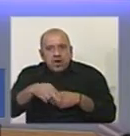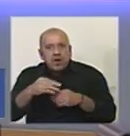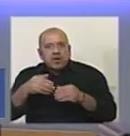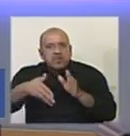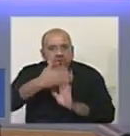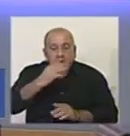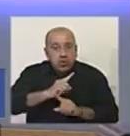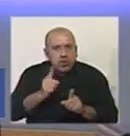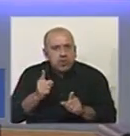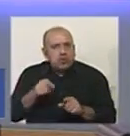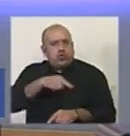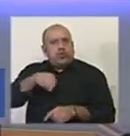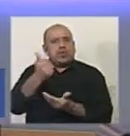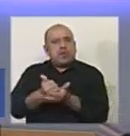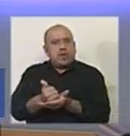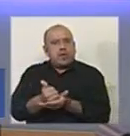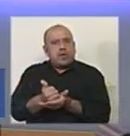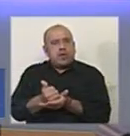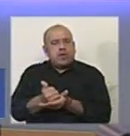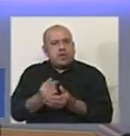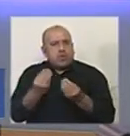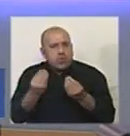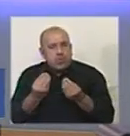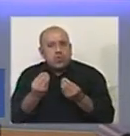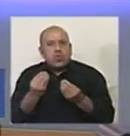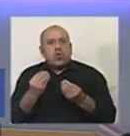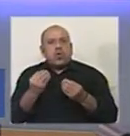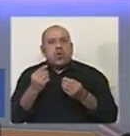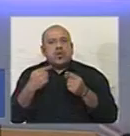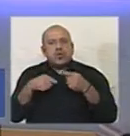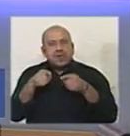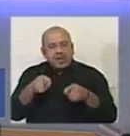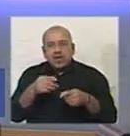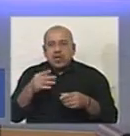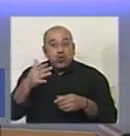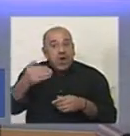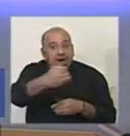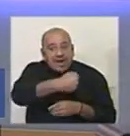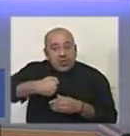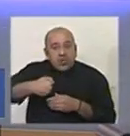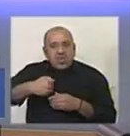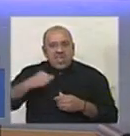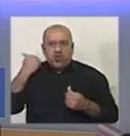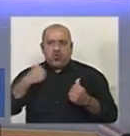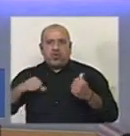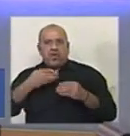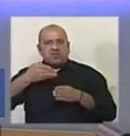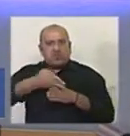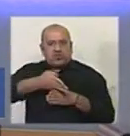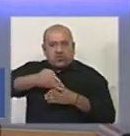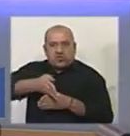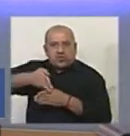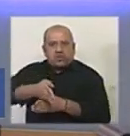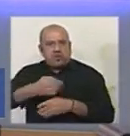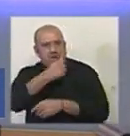misma semana, el hombre hubiera cumplido 60 años poquitos días después, fue asesinado, fue descuartizado. Después tenemos todo lo que son los